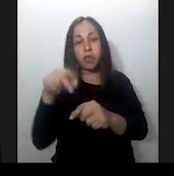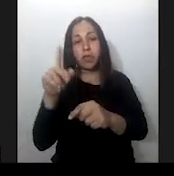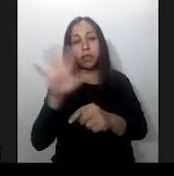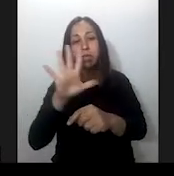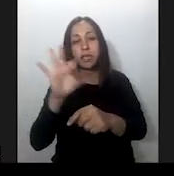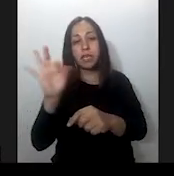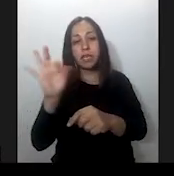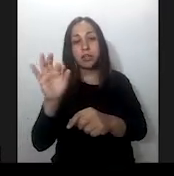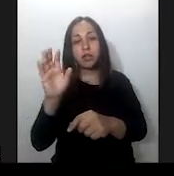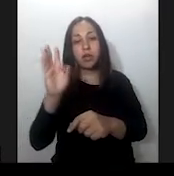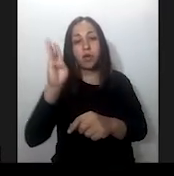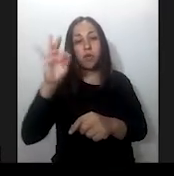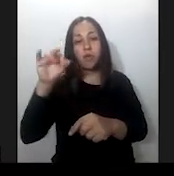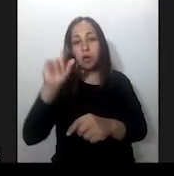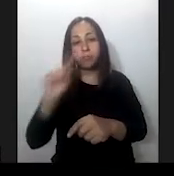le voy a decir que no, por ejemplo.